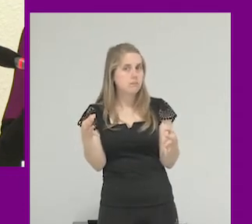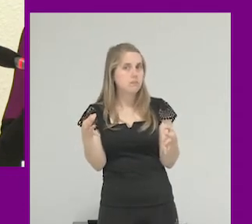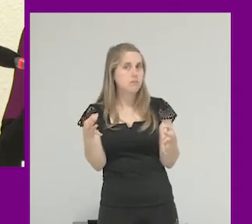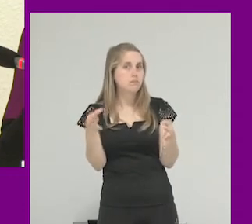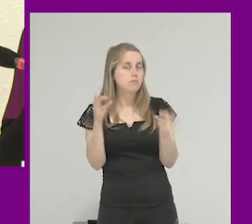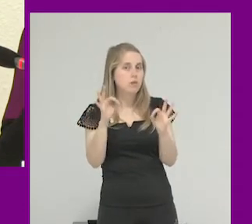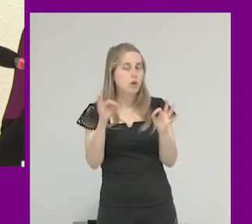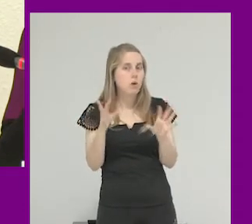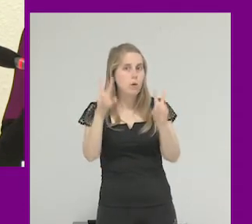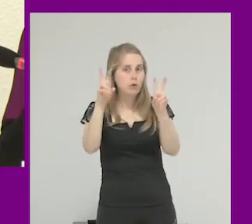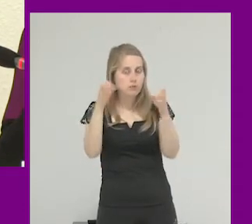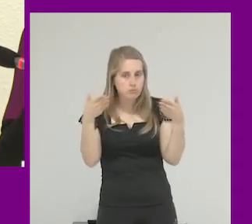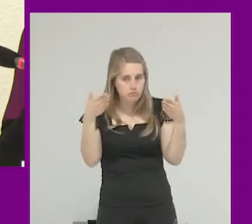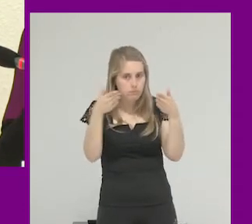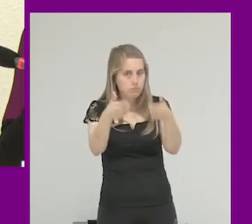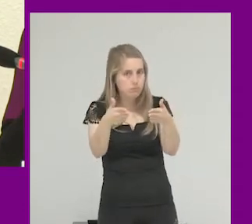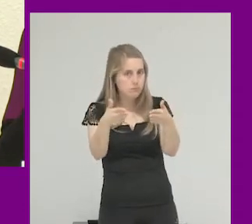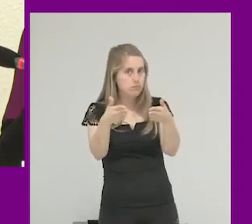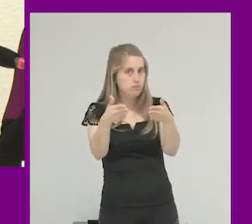introducida en el aparato